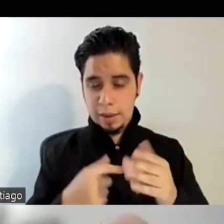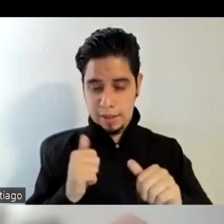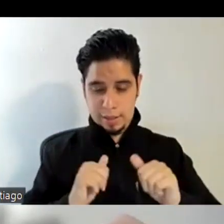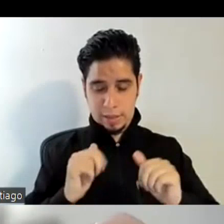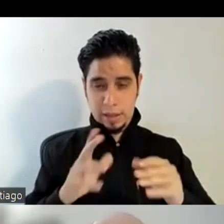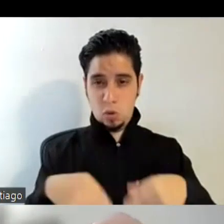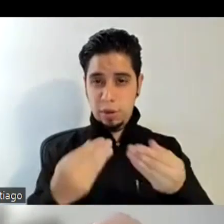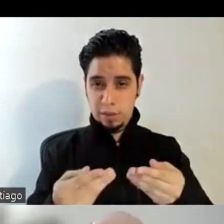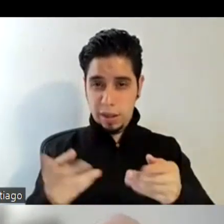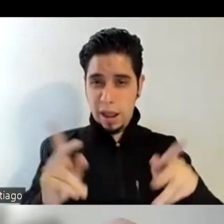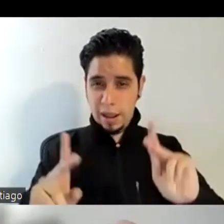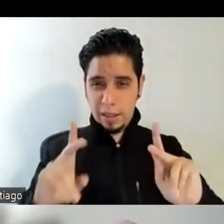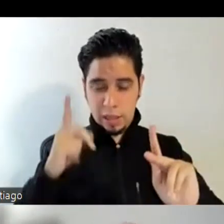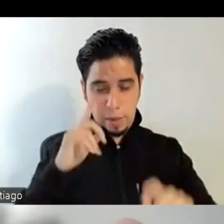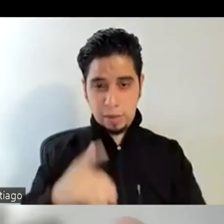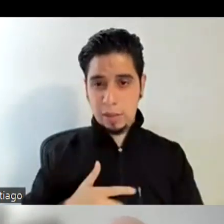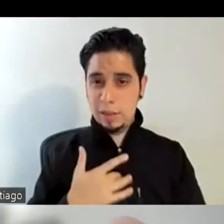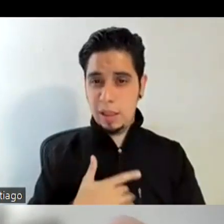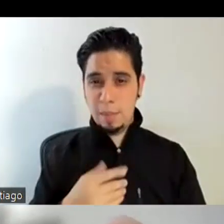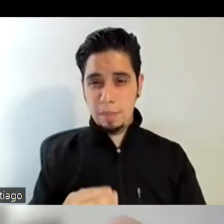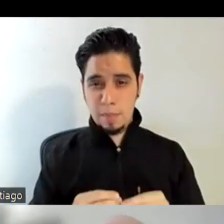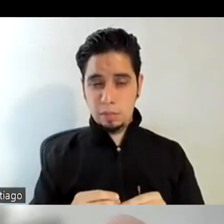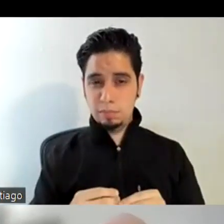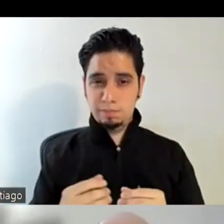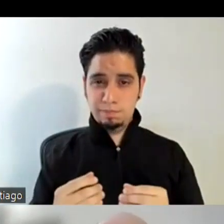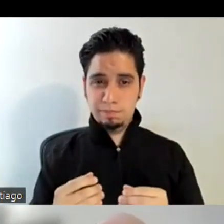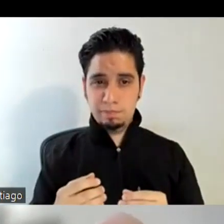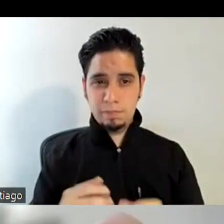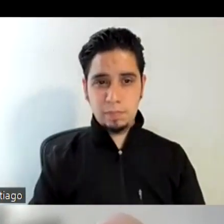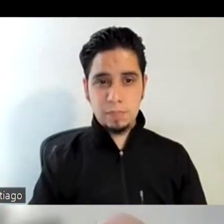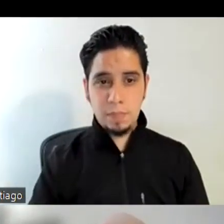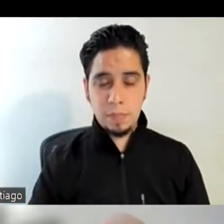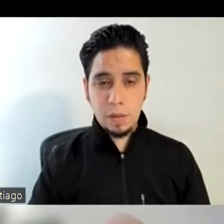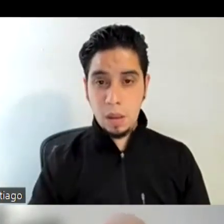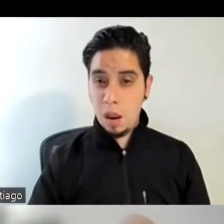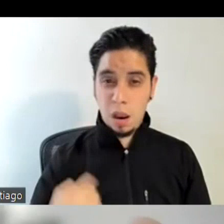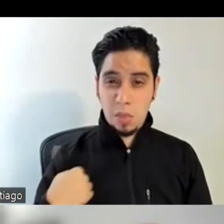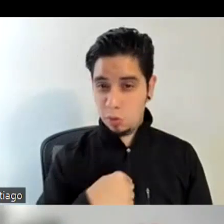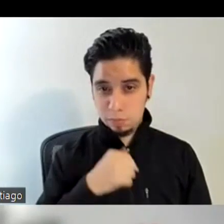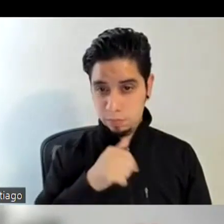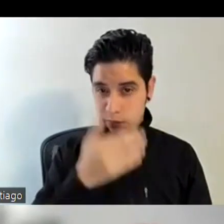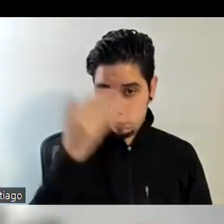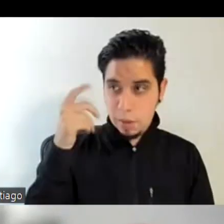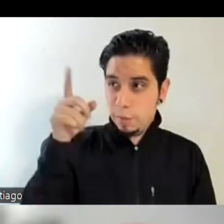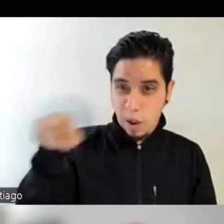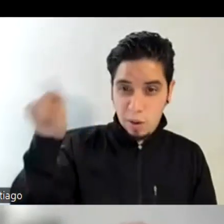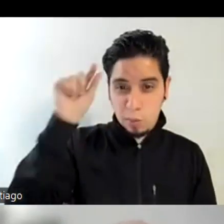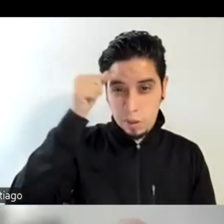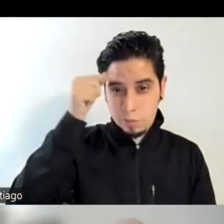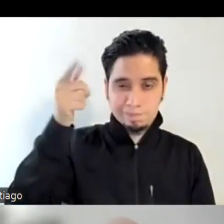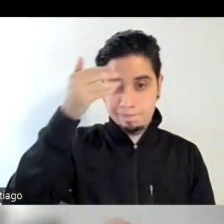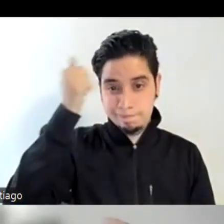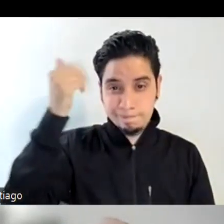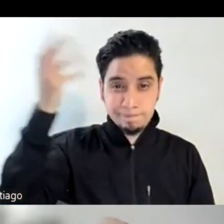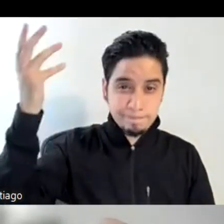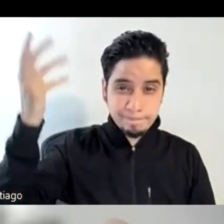a la gente a sensibilizarse. Claro, muchísimo. A nosotros no se nos olvida. A ellos sí. Porque